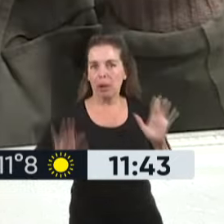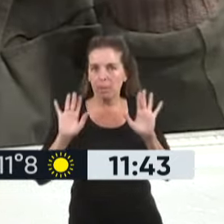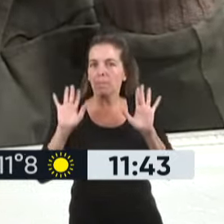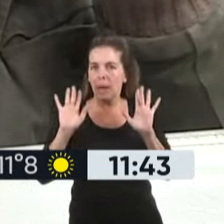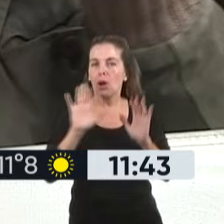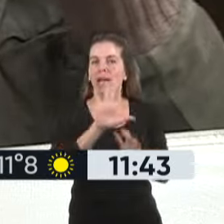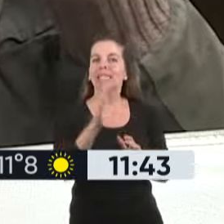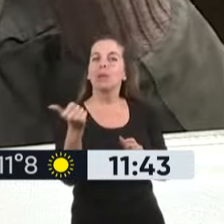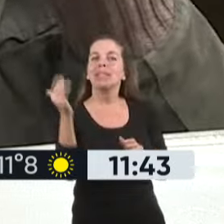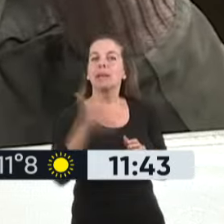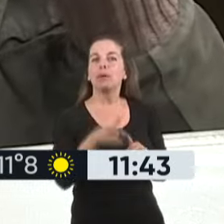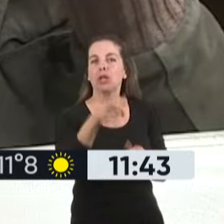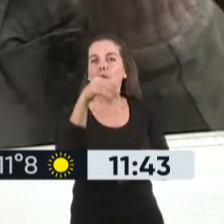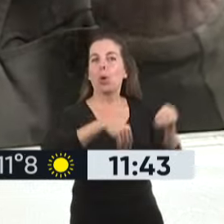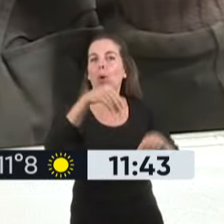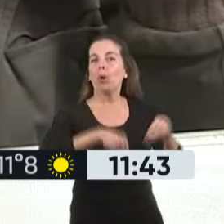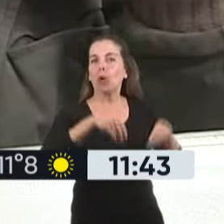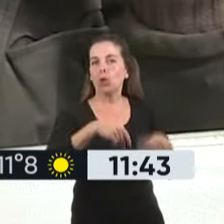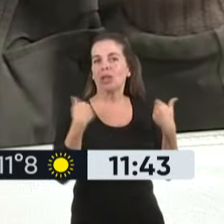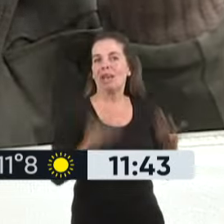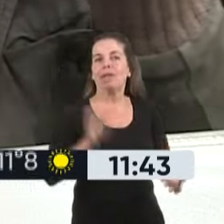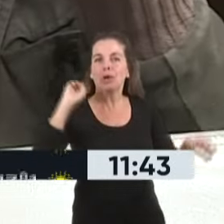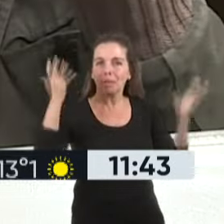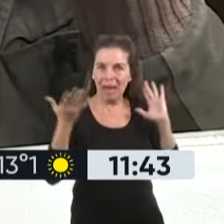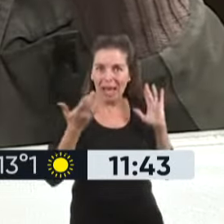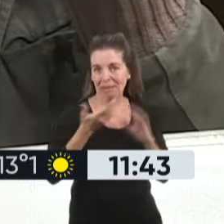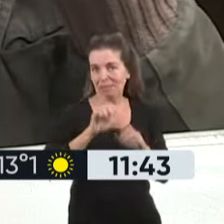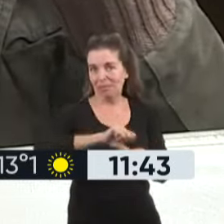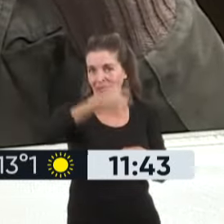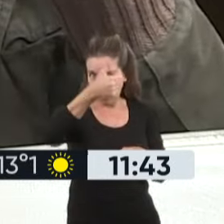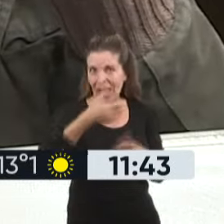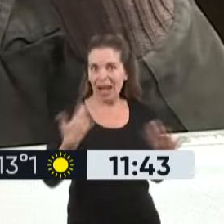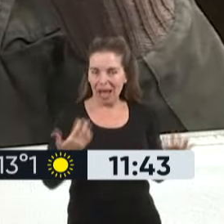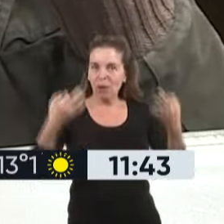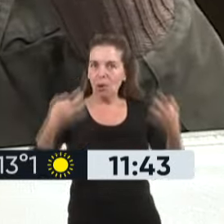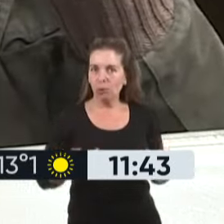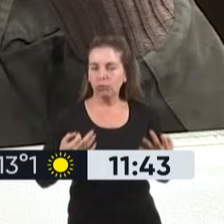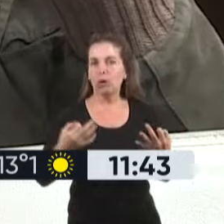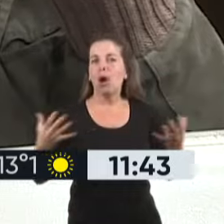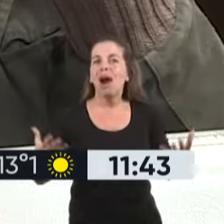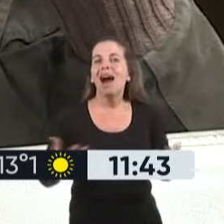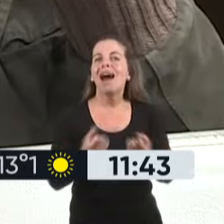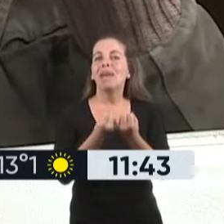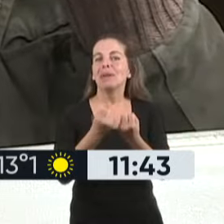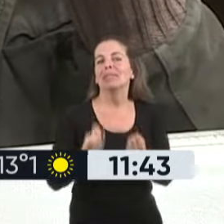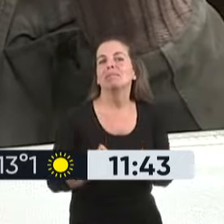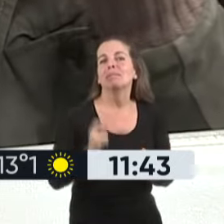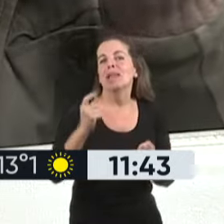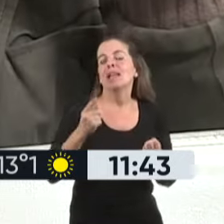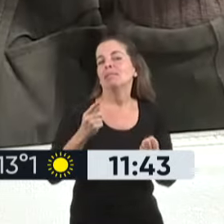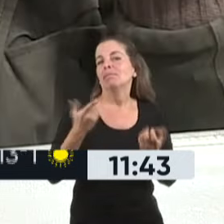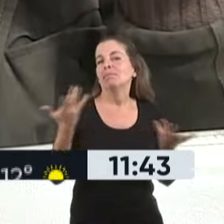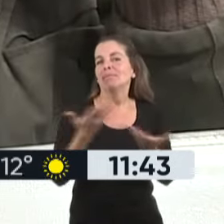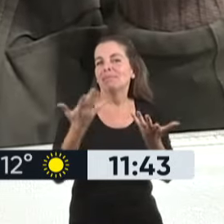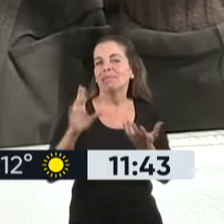56% de votos sacó Javier Milei y bueno, estuvo hablando justamente porque se cumple el aniversario del fallecimiento de Perón,